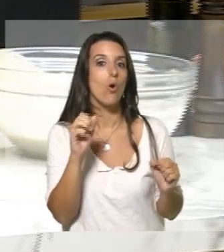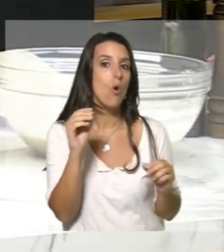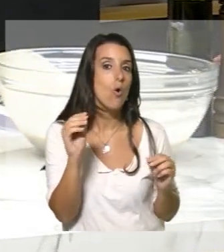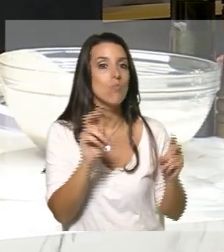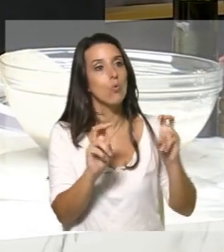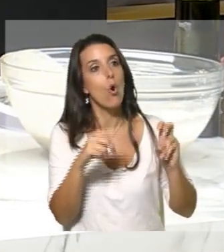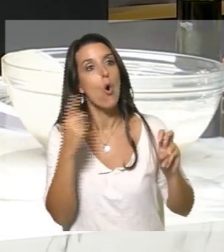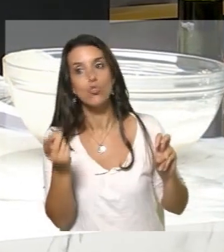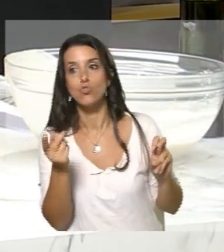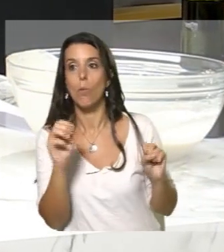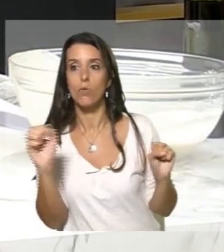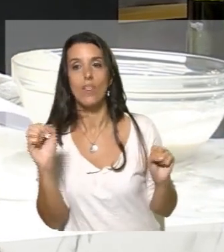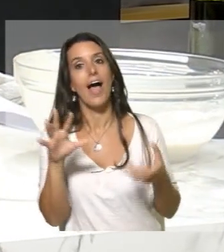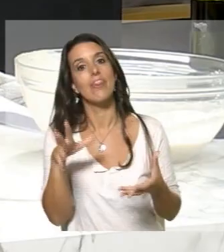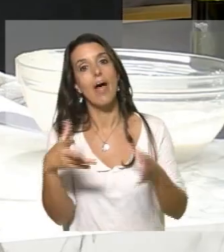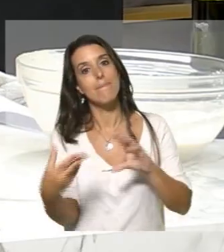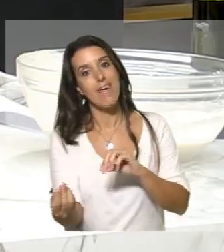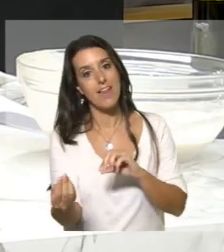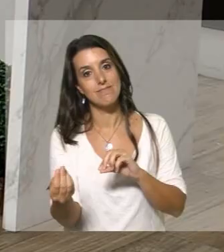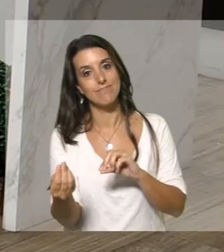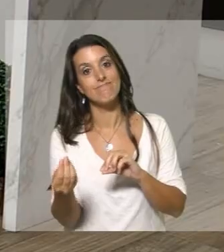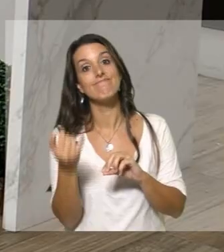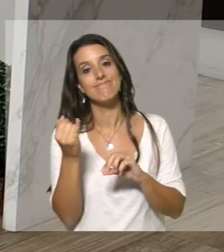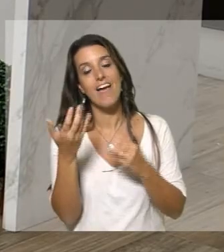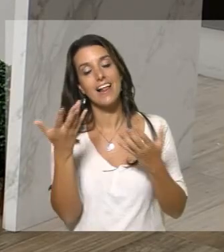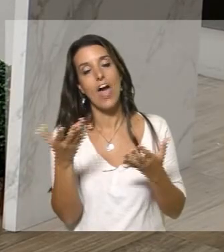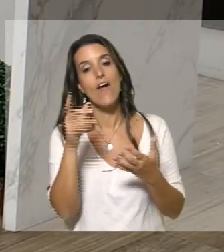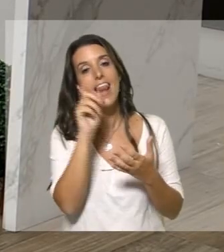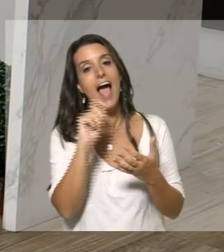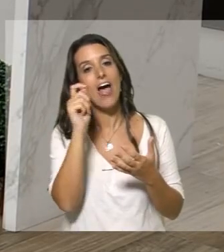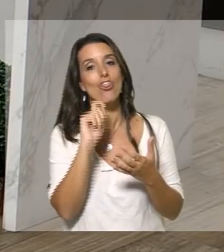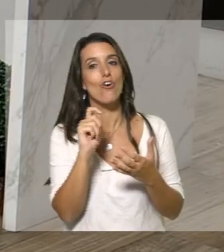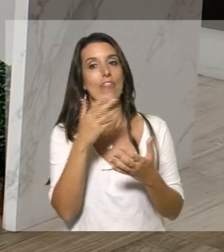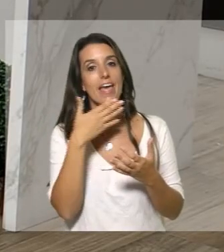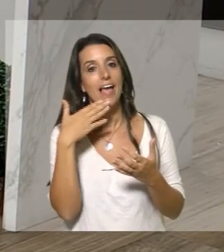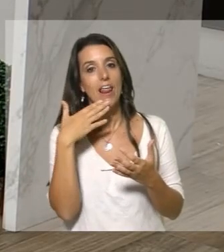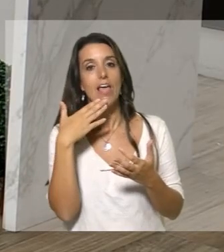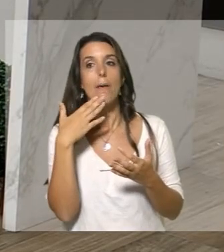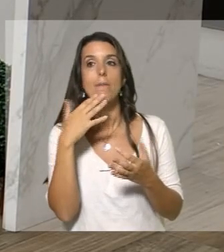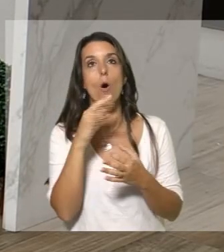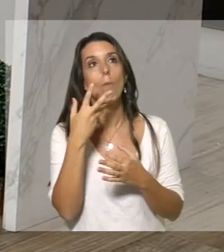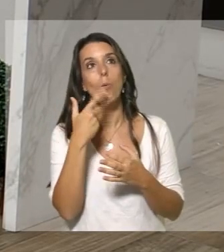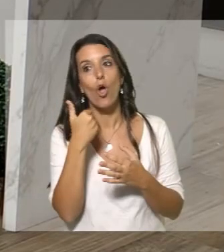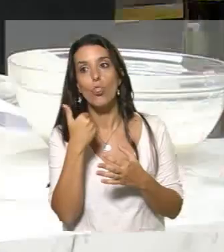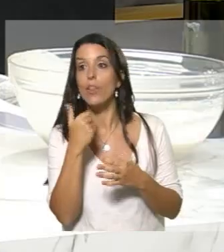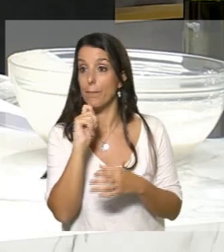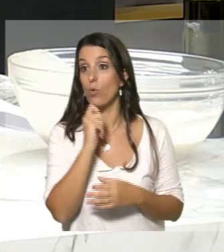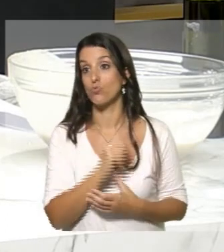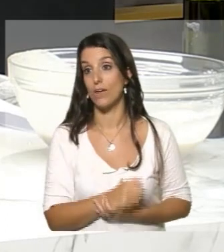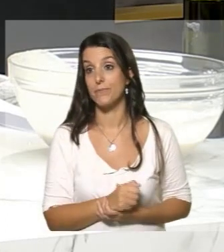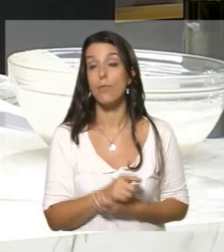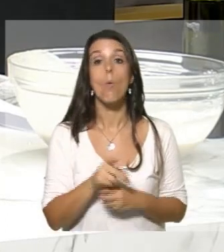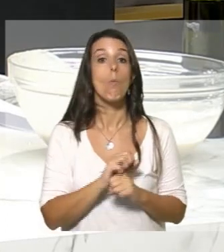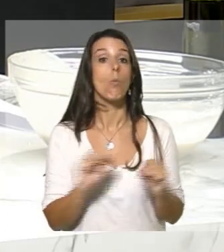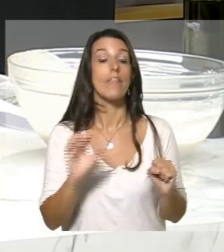busco otras opciones para acompañar este tipo, claro, un heladito de vainilla, por ejemplo. El helado de vainilla va como un postre, va bárbaro. Lo podés